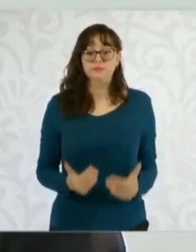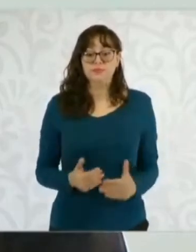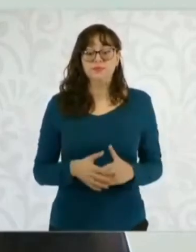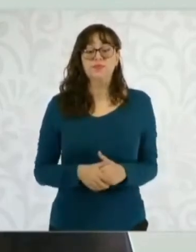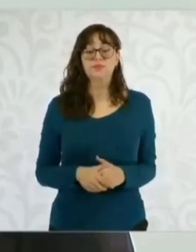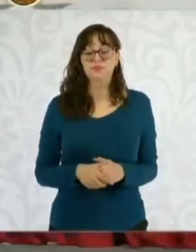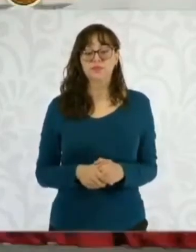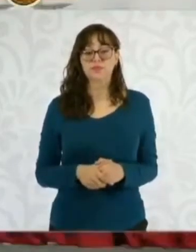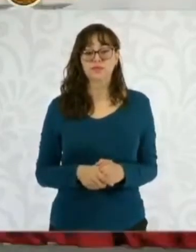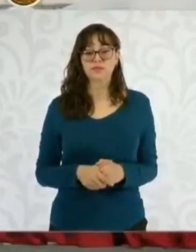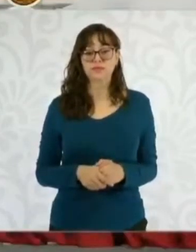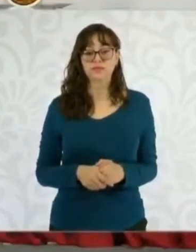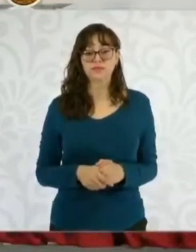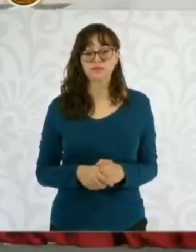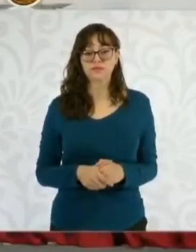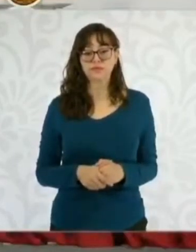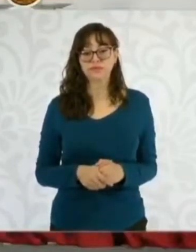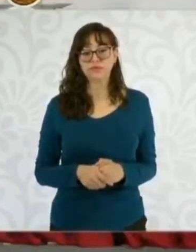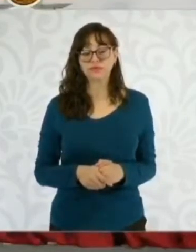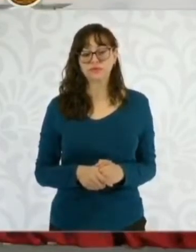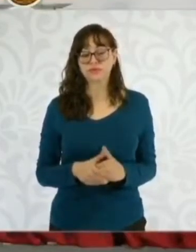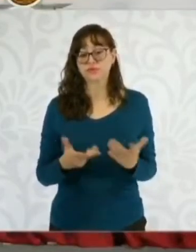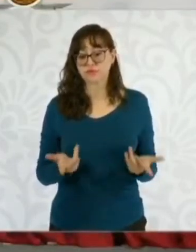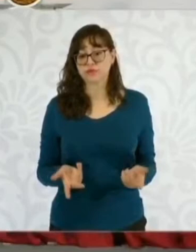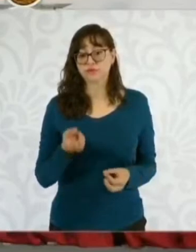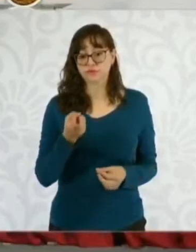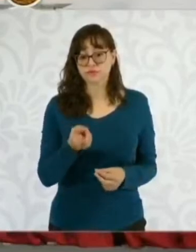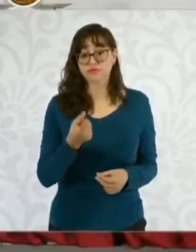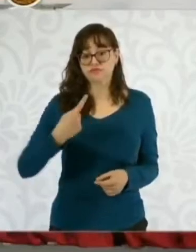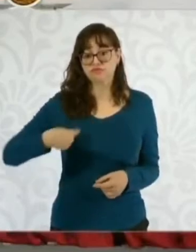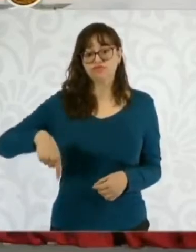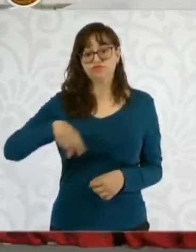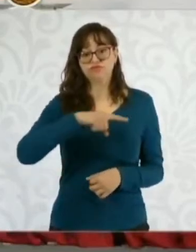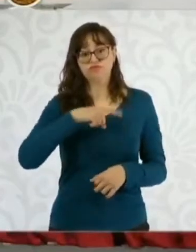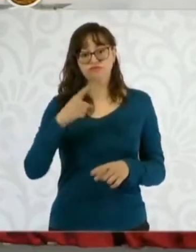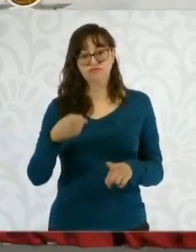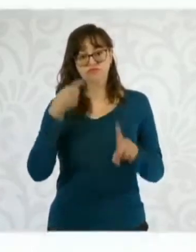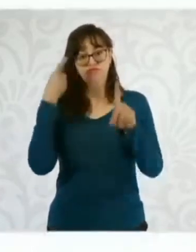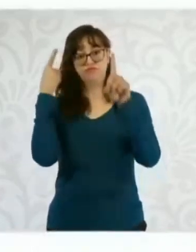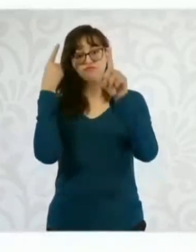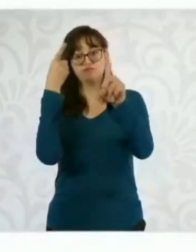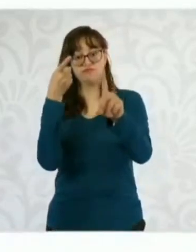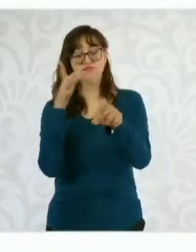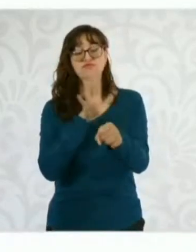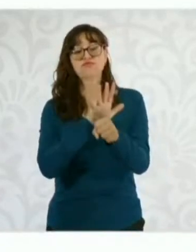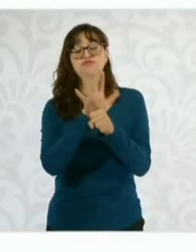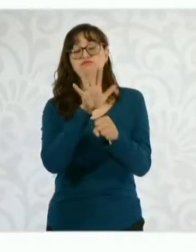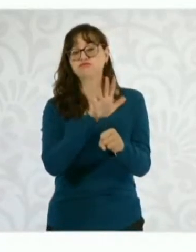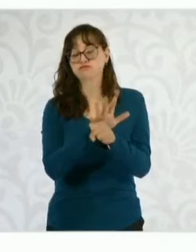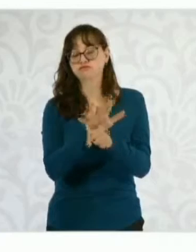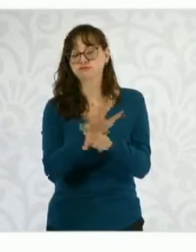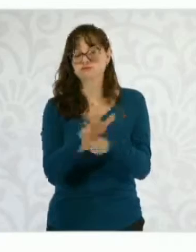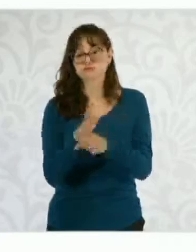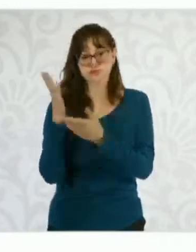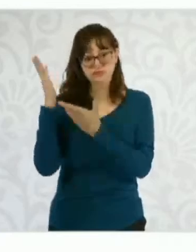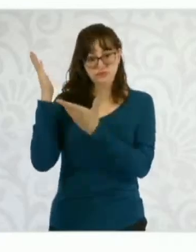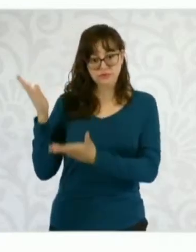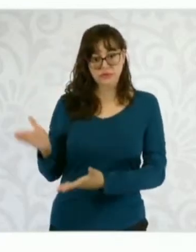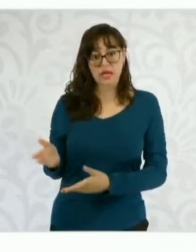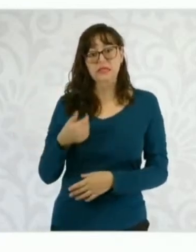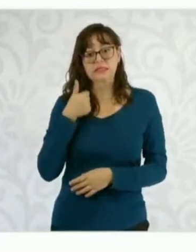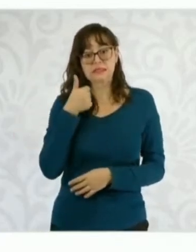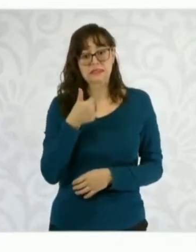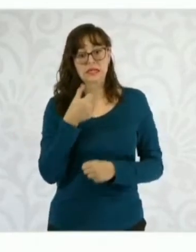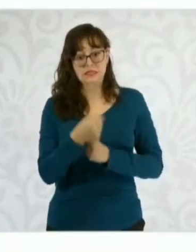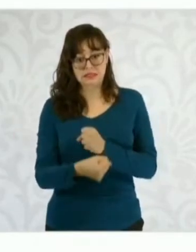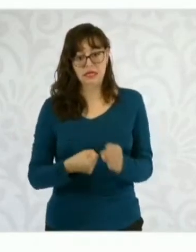De tal manera que algunas de las metas que tenemos en el sector salud para este plan sexenal